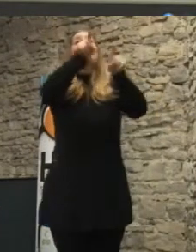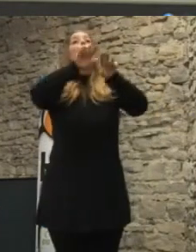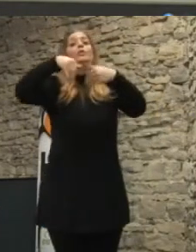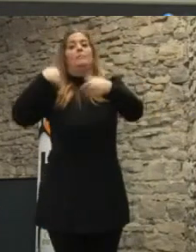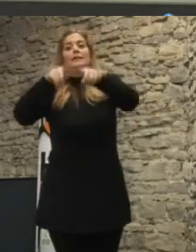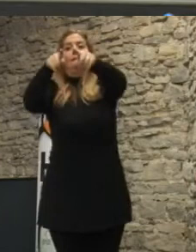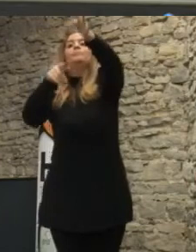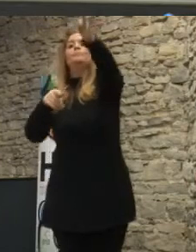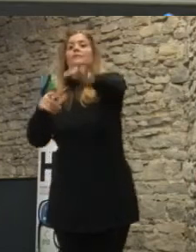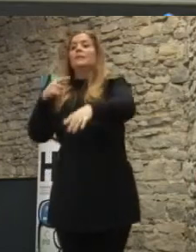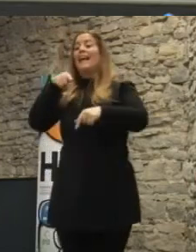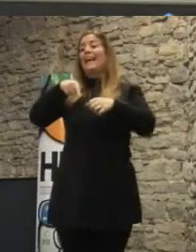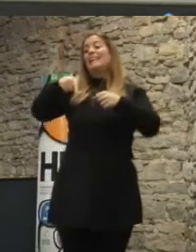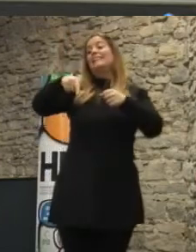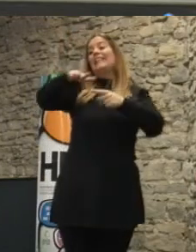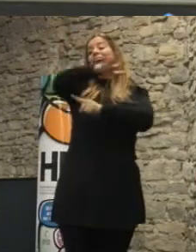en el entorno este cambiante,